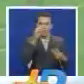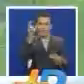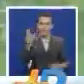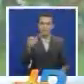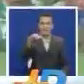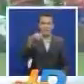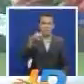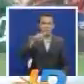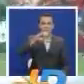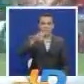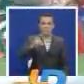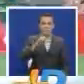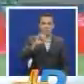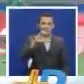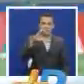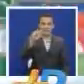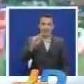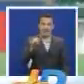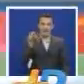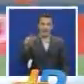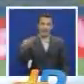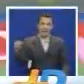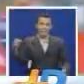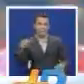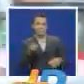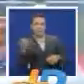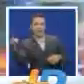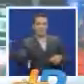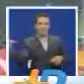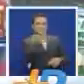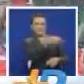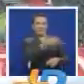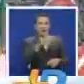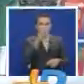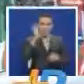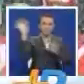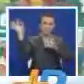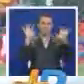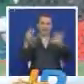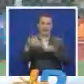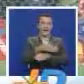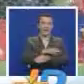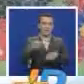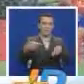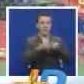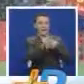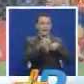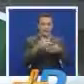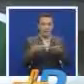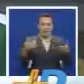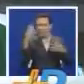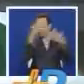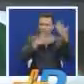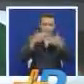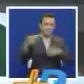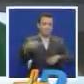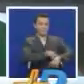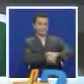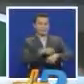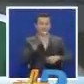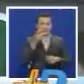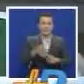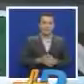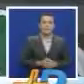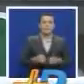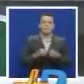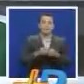Mojica. Remata desde un costado y colgó al arquero visitante, que estaba desubicado tras un remate previo. Un triunfo muy, muy lindo porque fue un partido muy